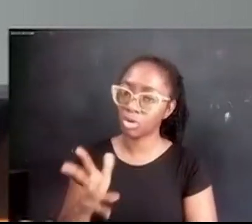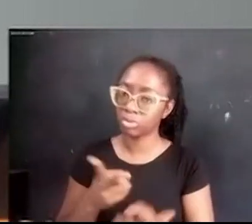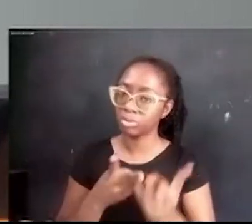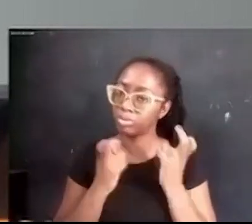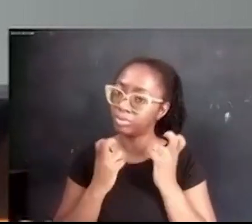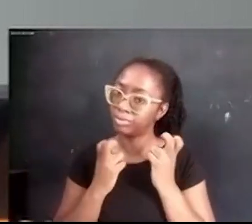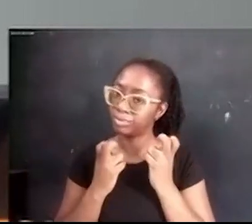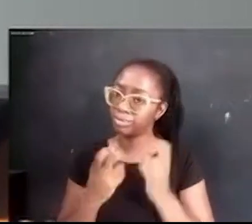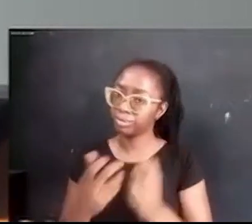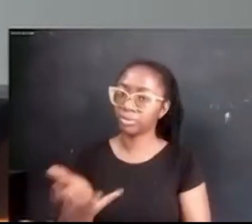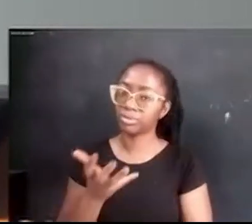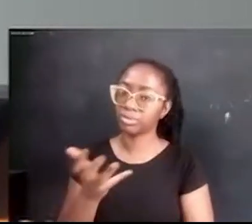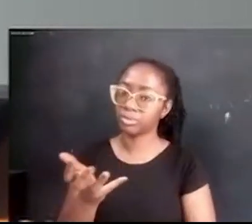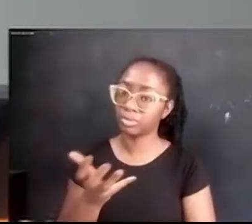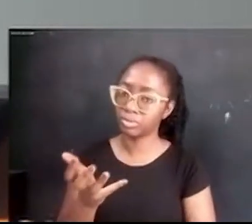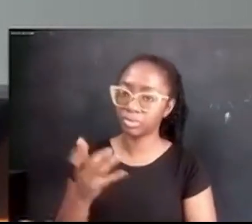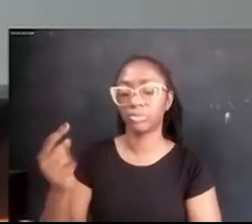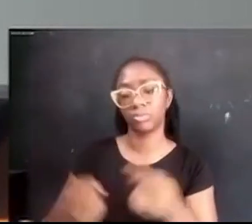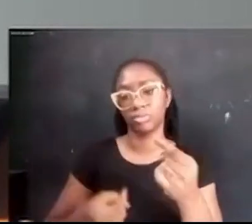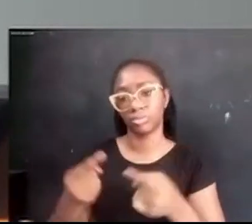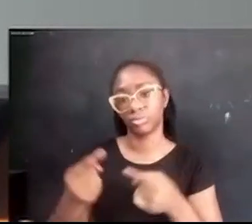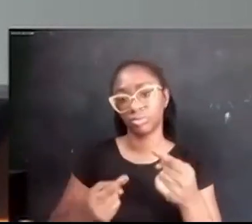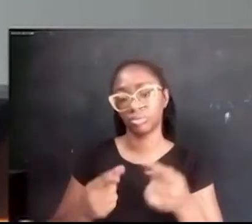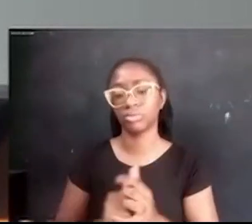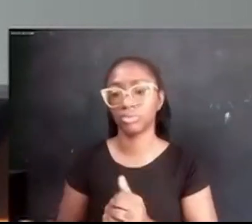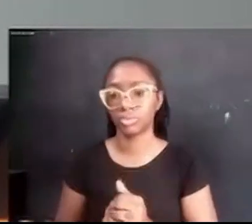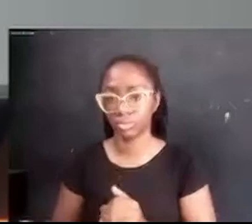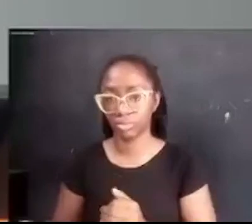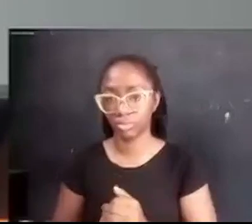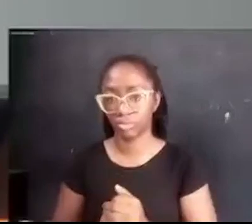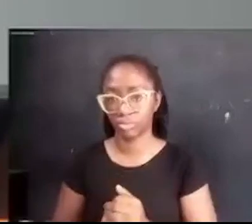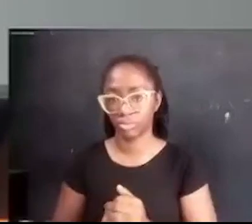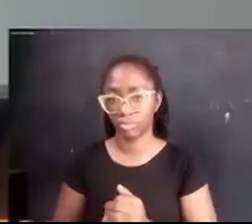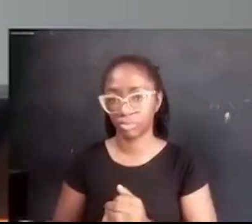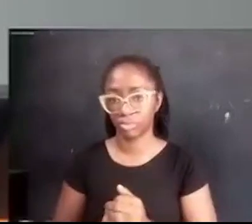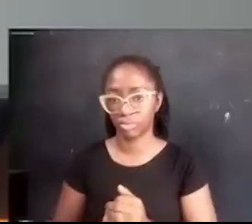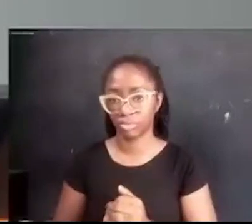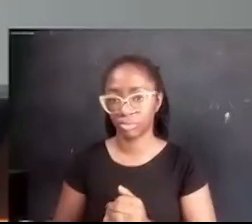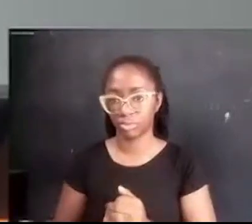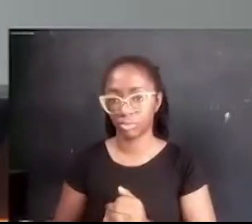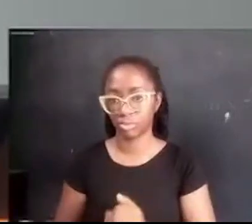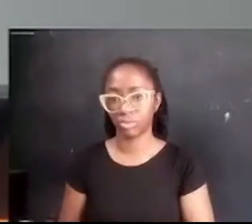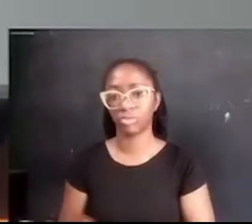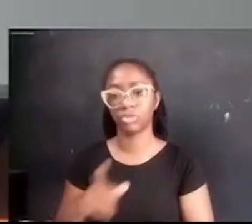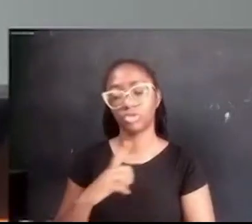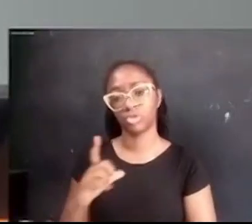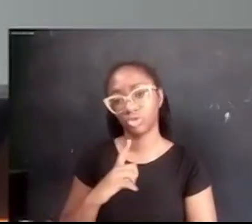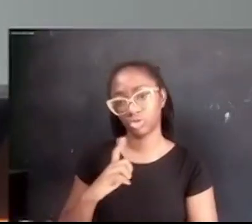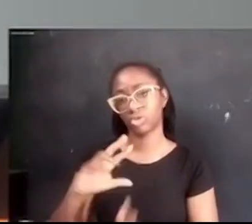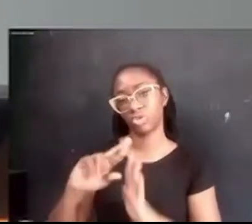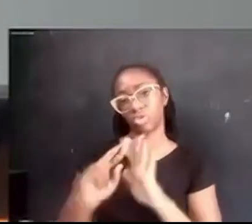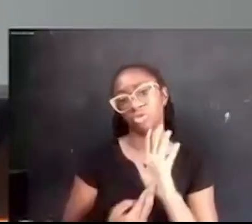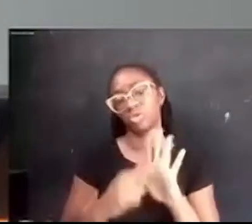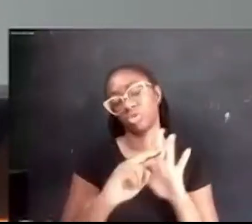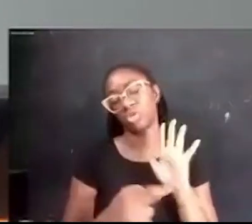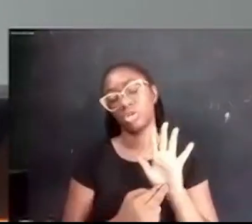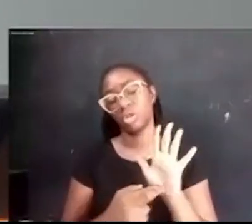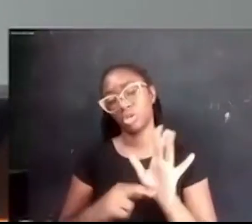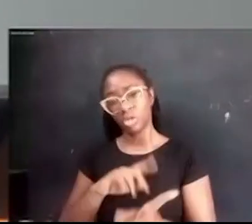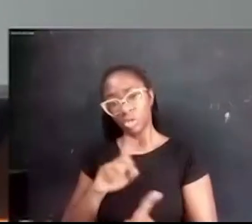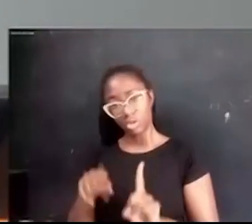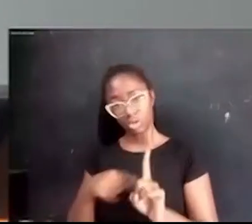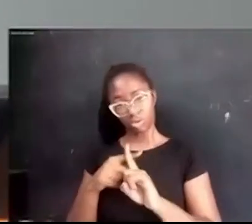reflejos, se han solidificado conceptos, doctrinas, imágenes constitucionales que